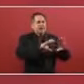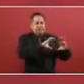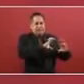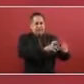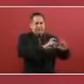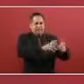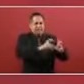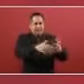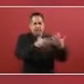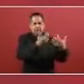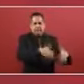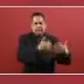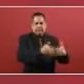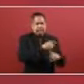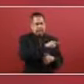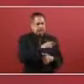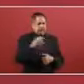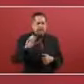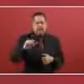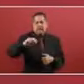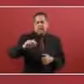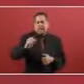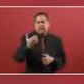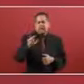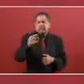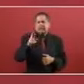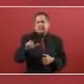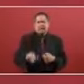cámaras, la Canacintra,